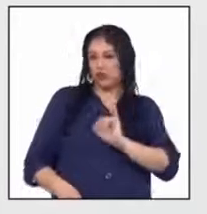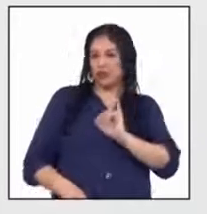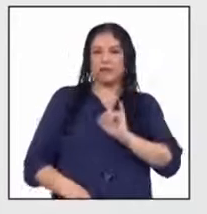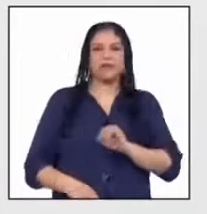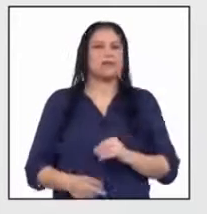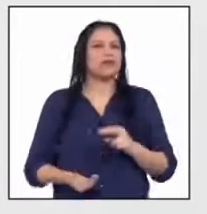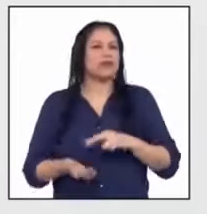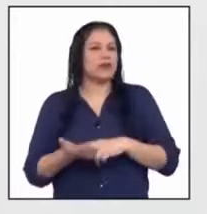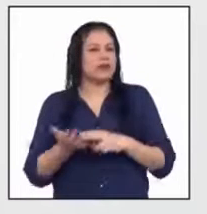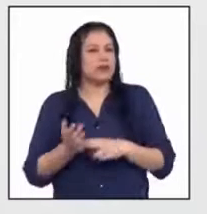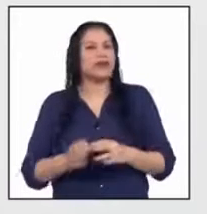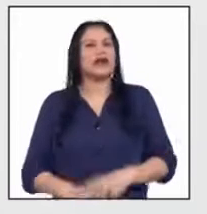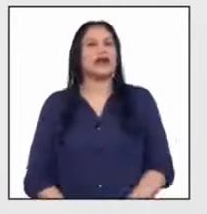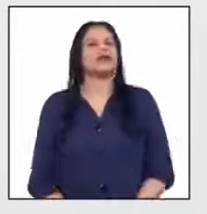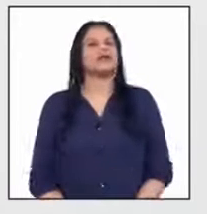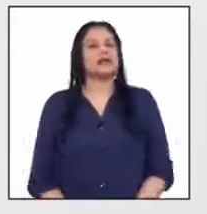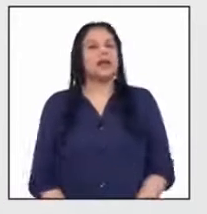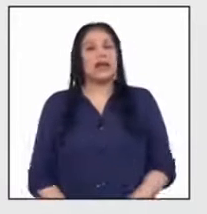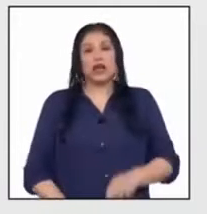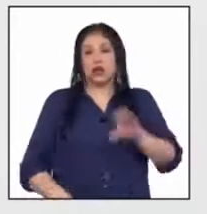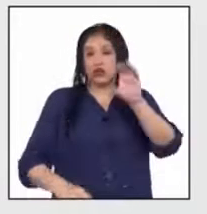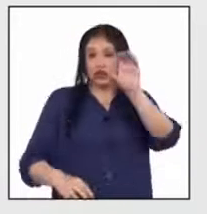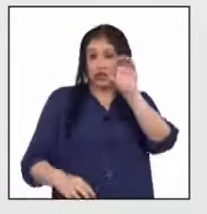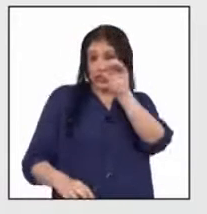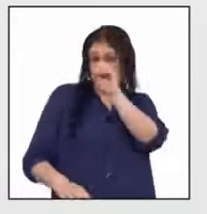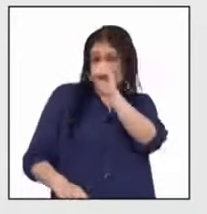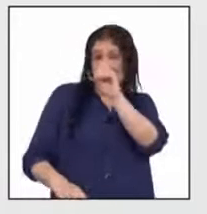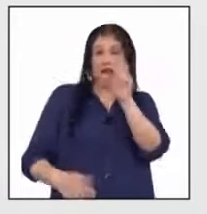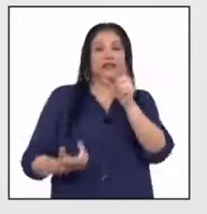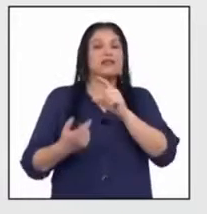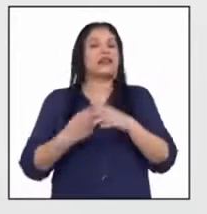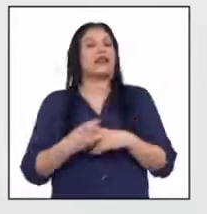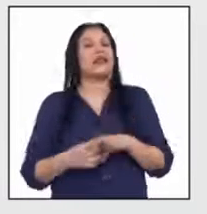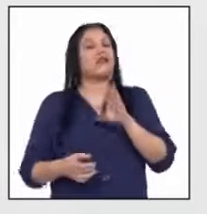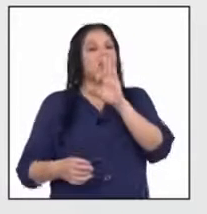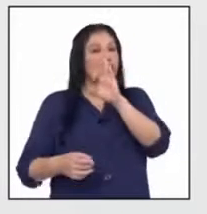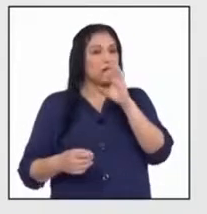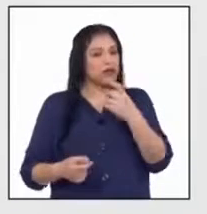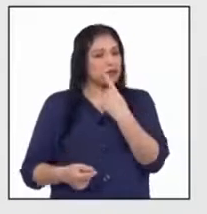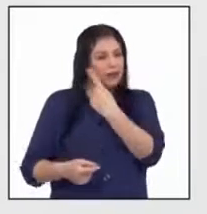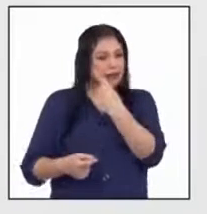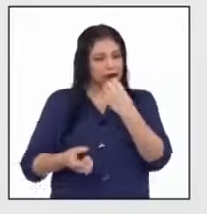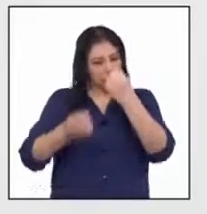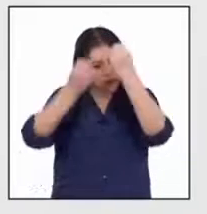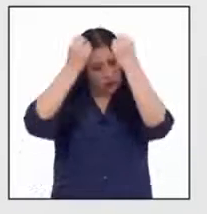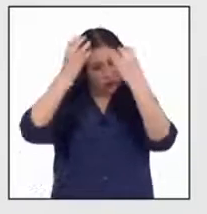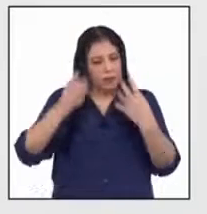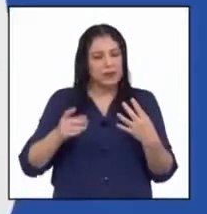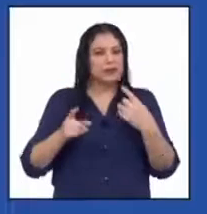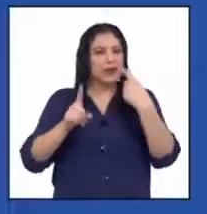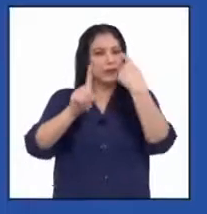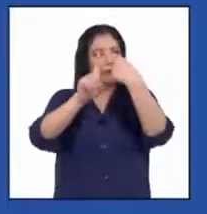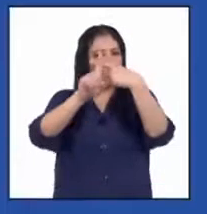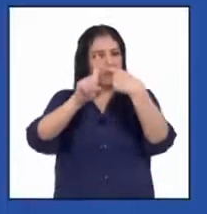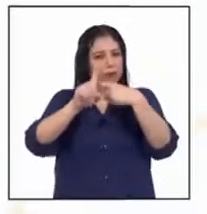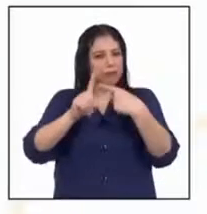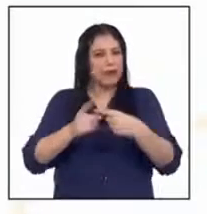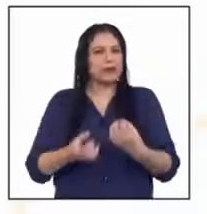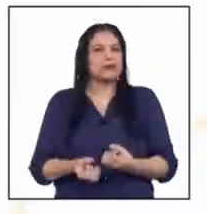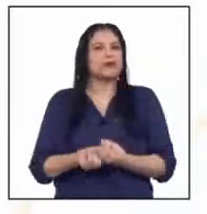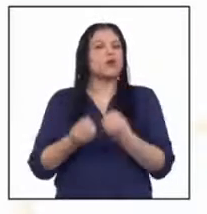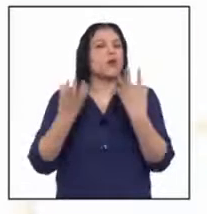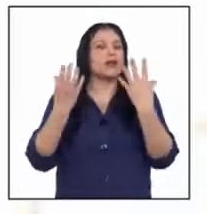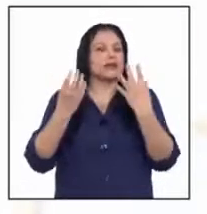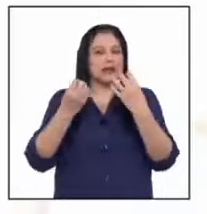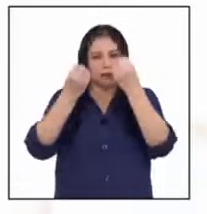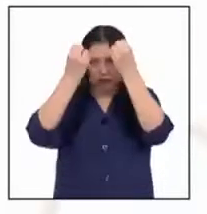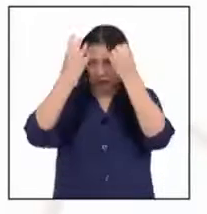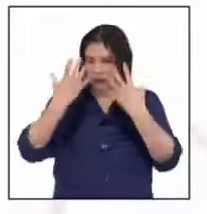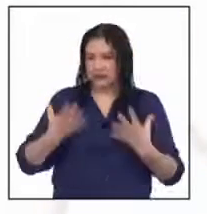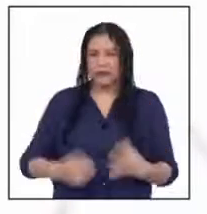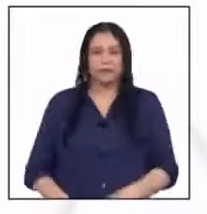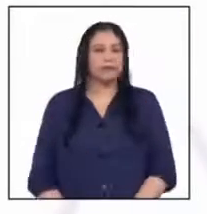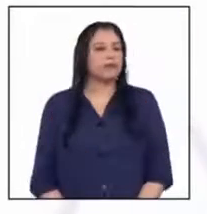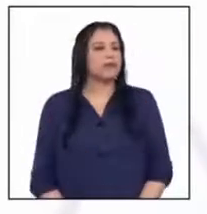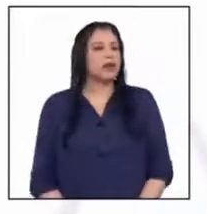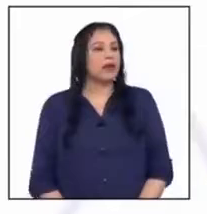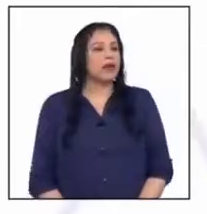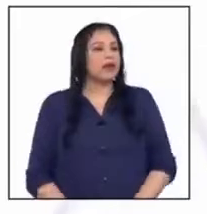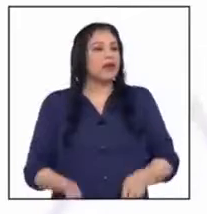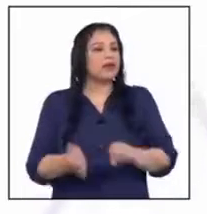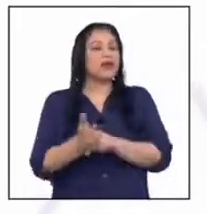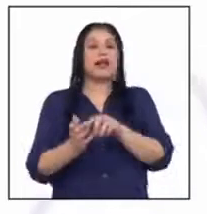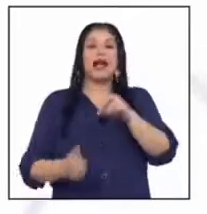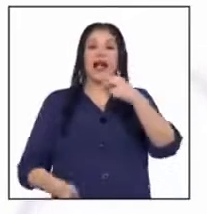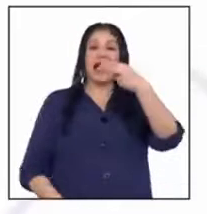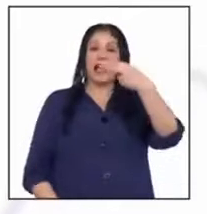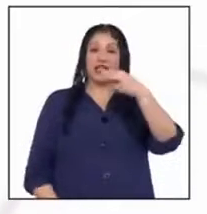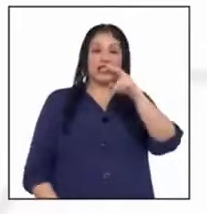del cociente entre la frecuencia absoluta de cada dato y el número total de datos. Es decir, H sub